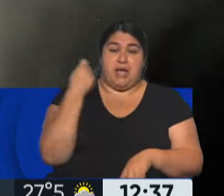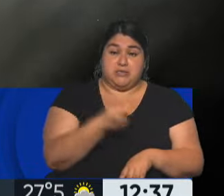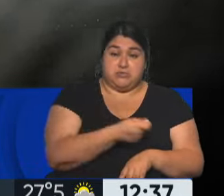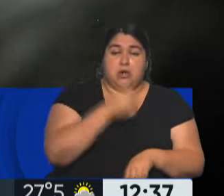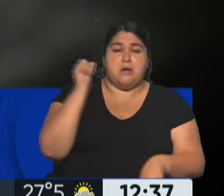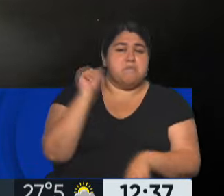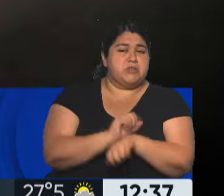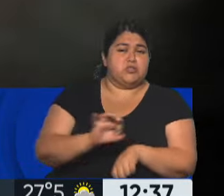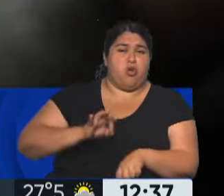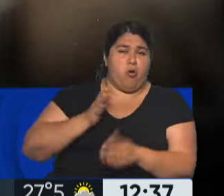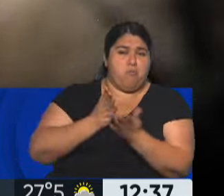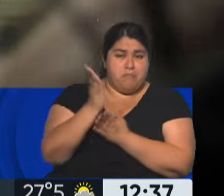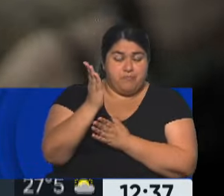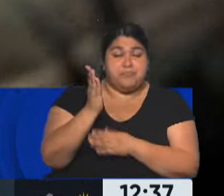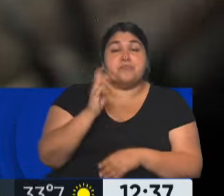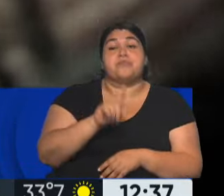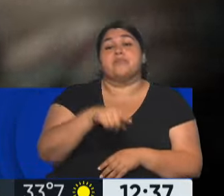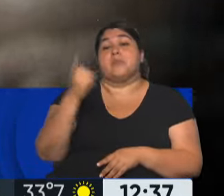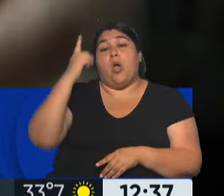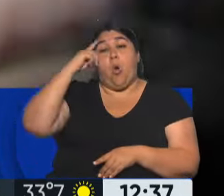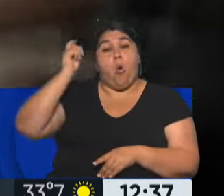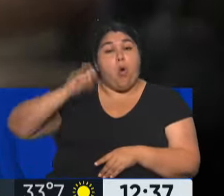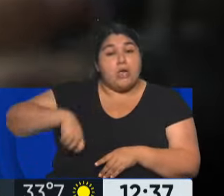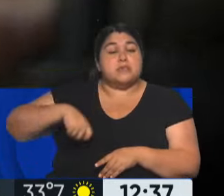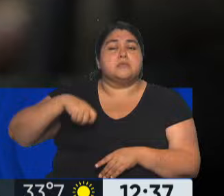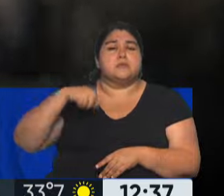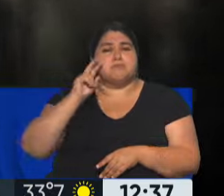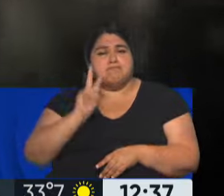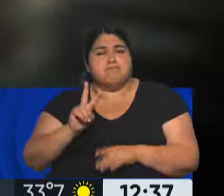prisión perpetua. En cambio, los jueces consideraron que no había